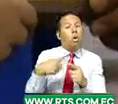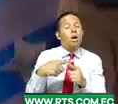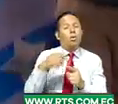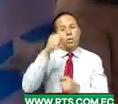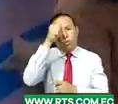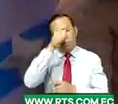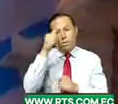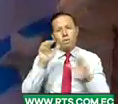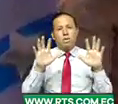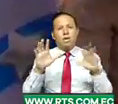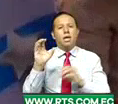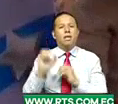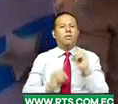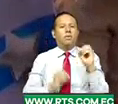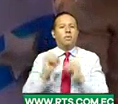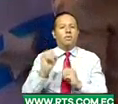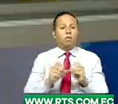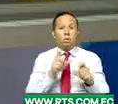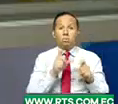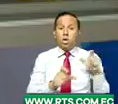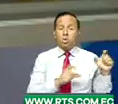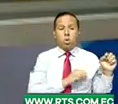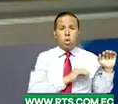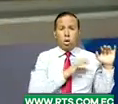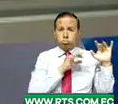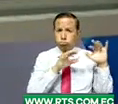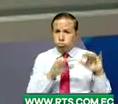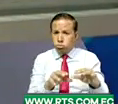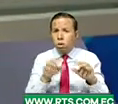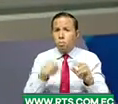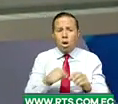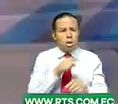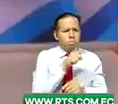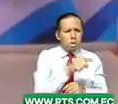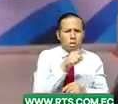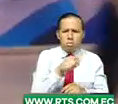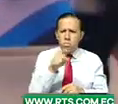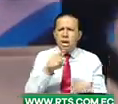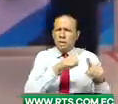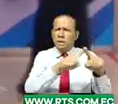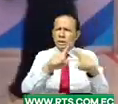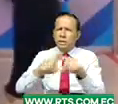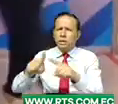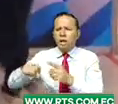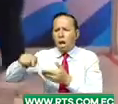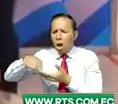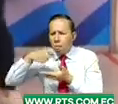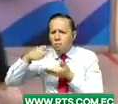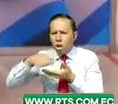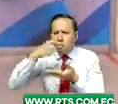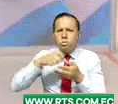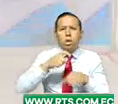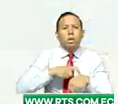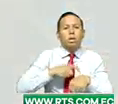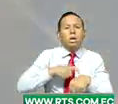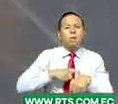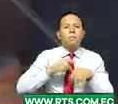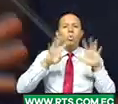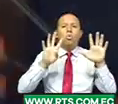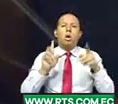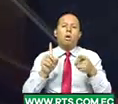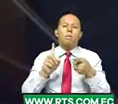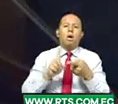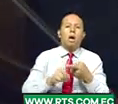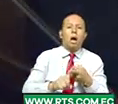octubre. Los visitantes podrán recorrer y comer en los diferentes stands de 9 a 21 horas.